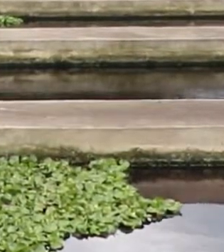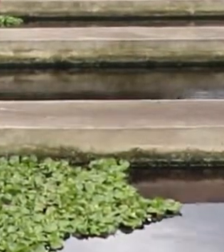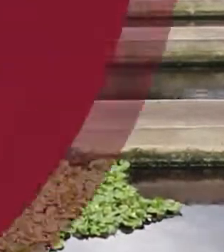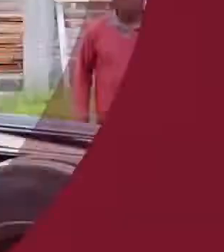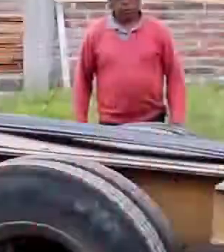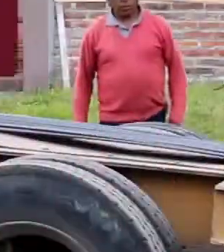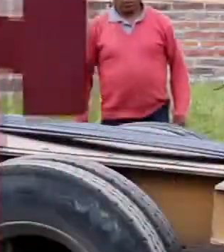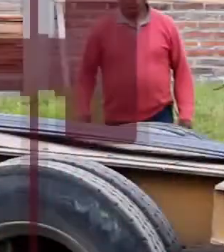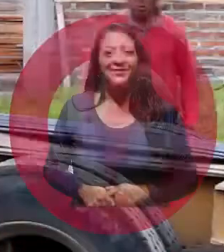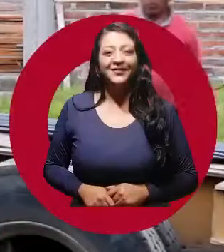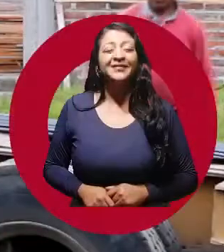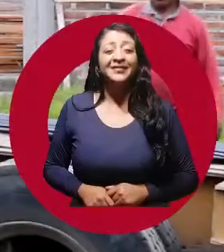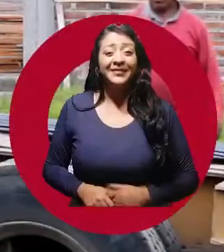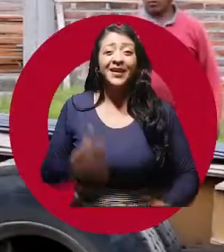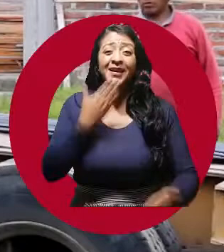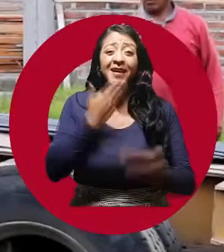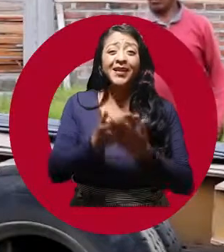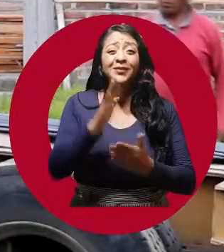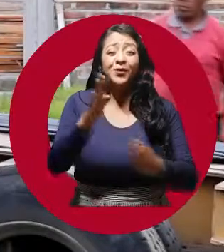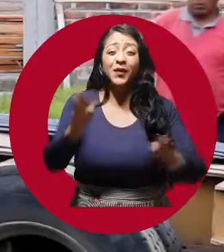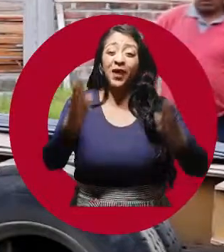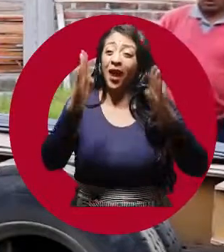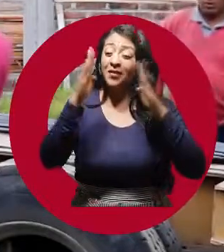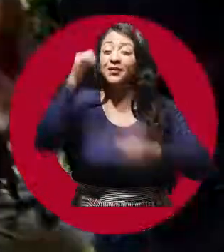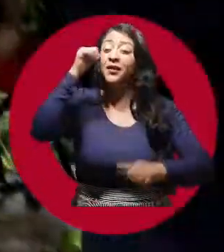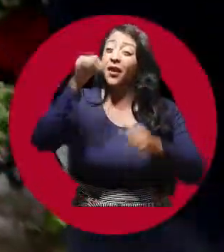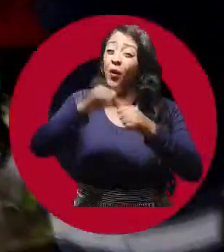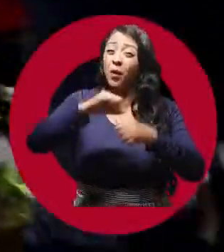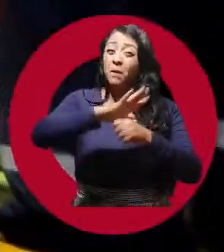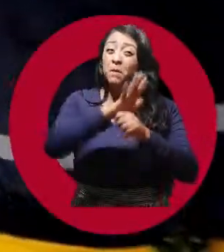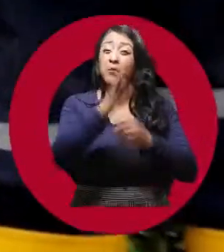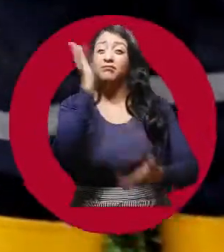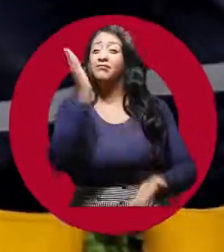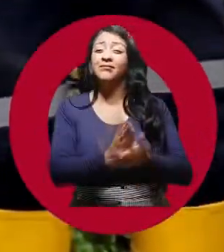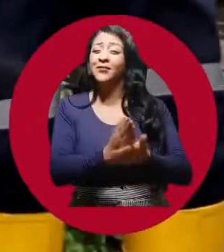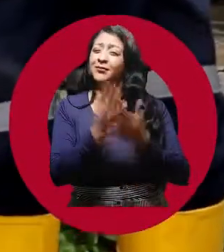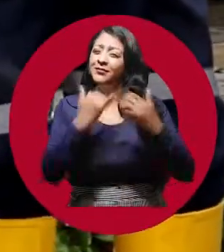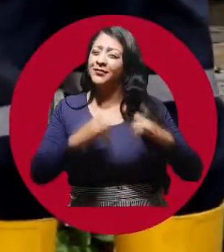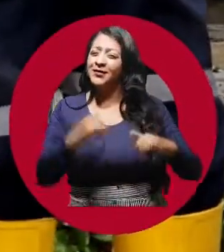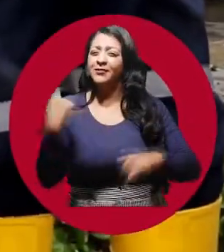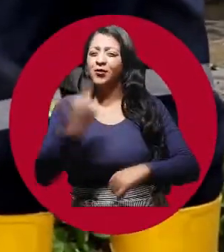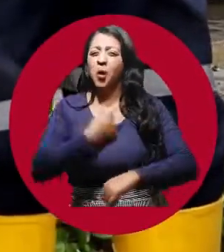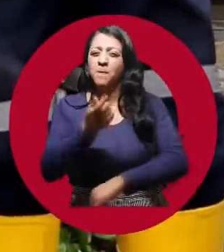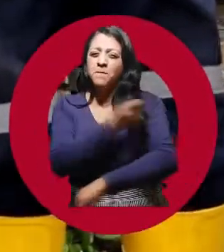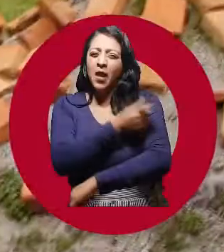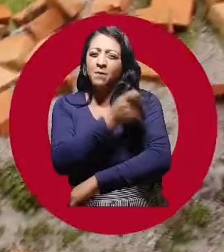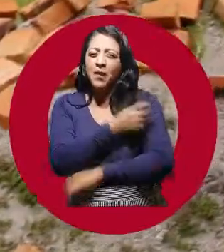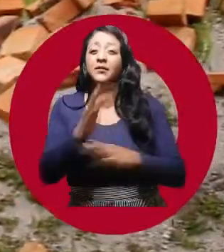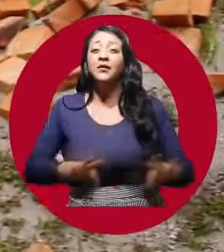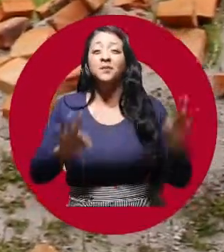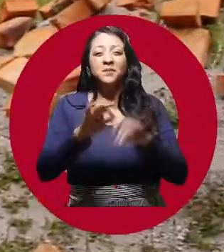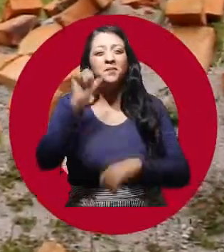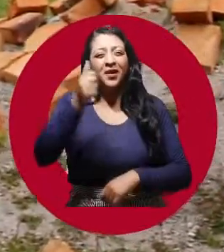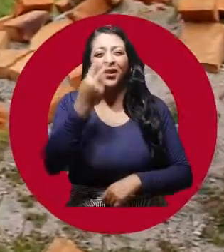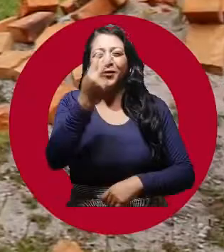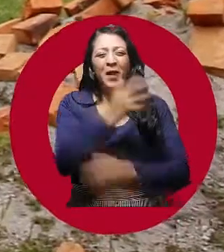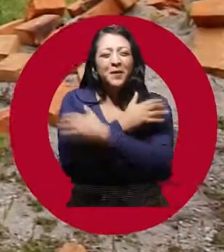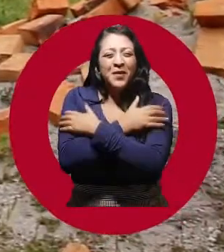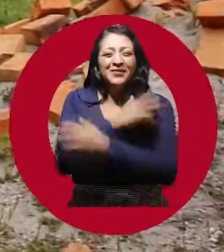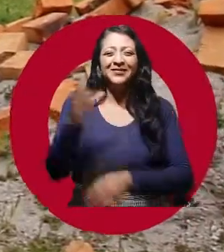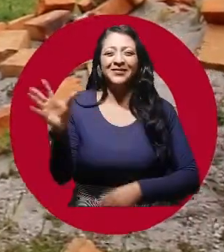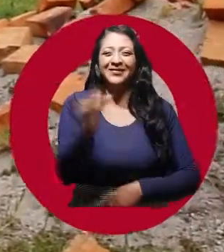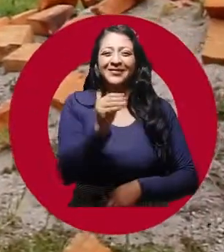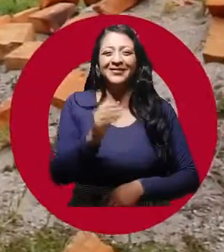Ricurca. Gracias por su atención. No olviden, la pandemia no ha pasado. Hay que vacunarse. Hasta mañana. Un abrazo a